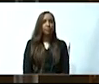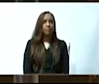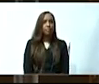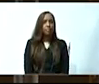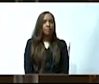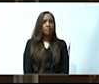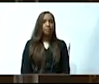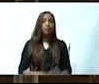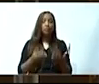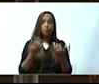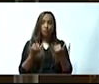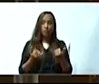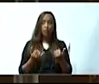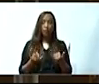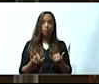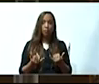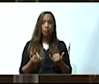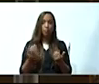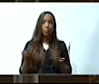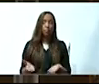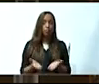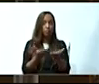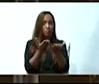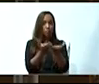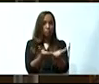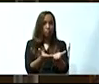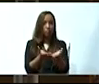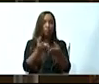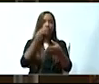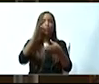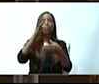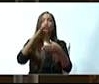voy a someter a votación